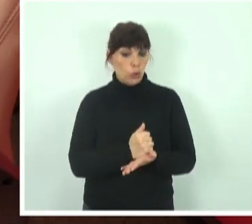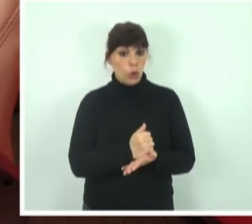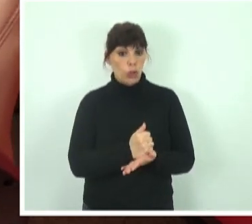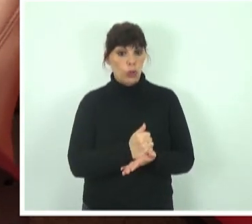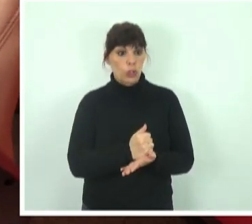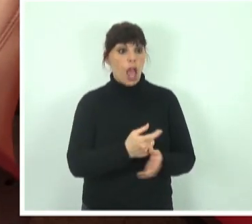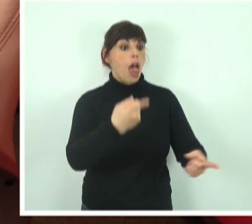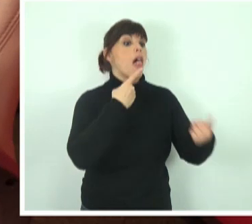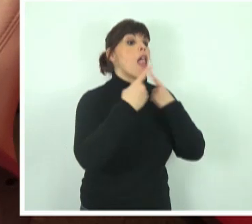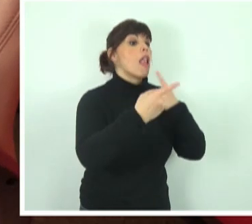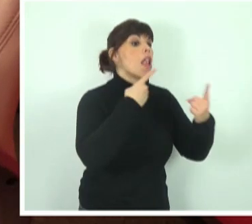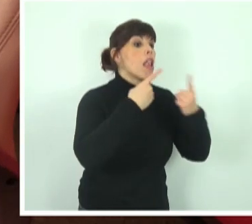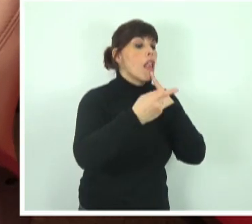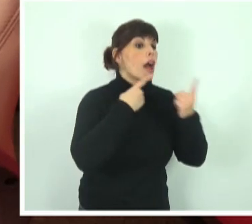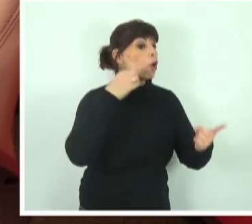parte de la novia.